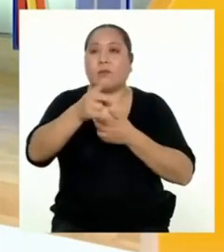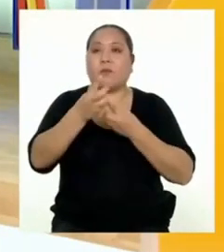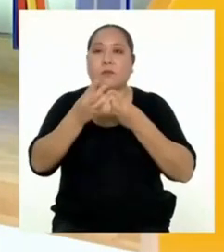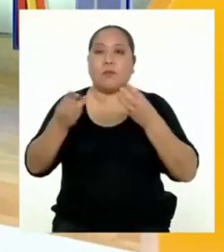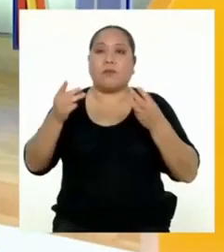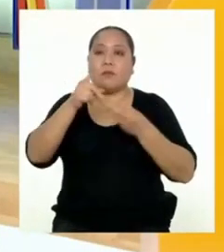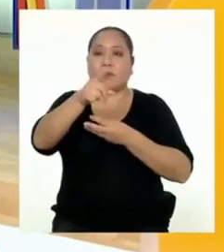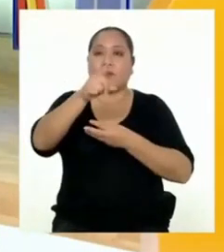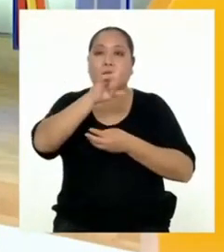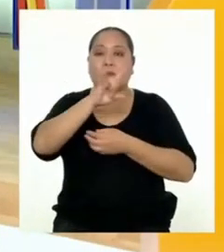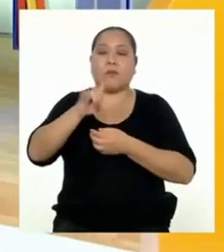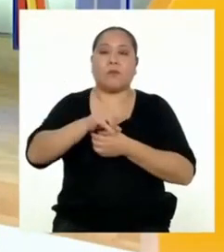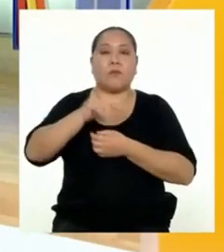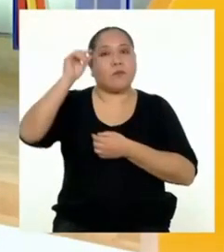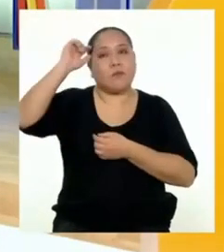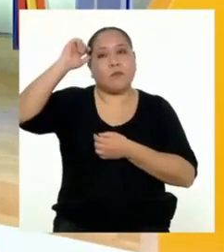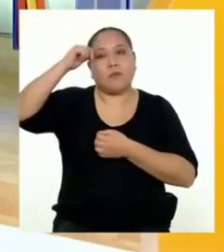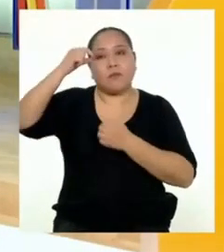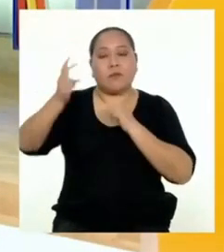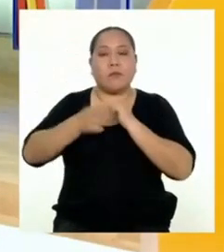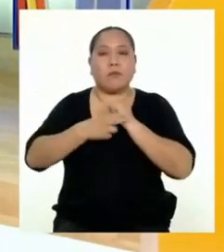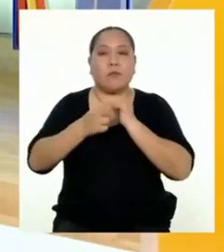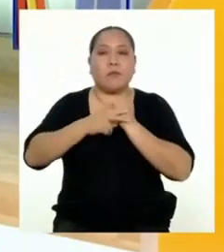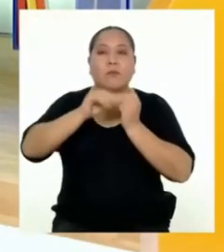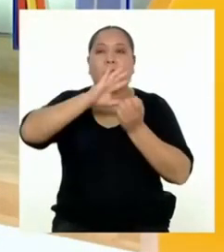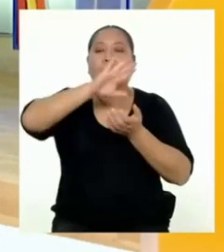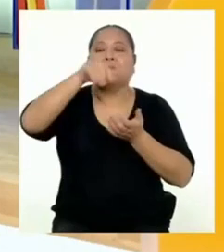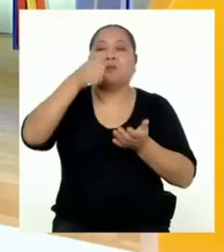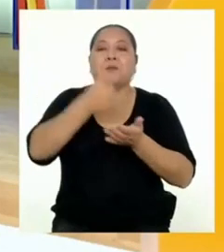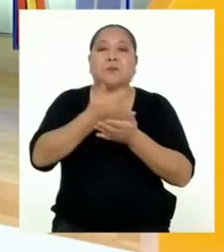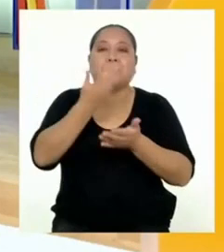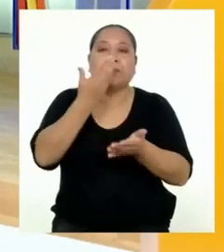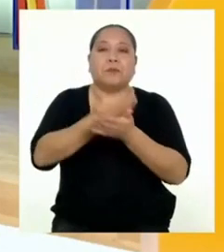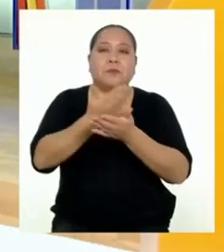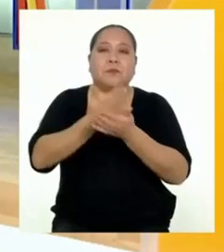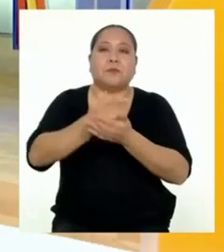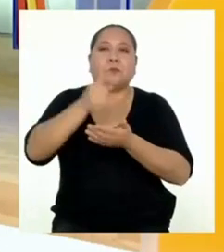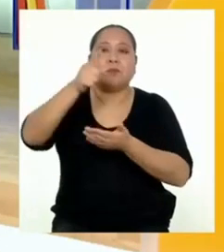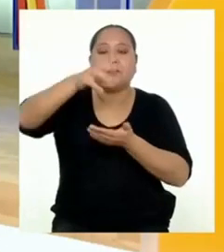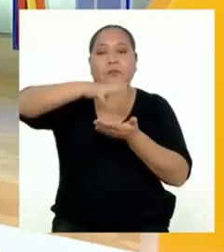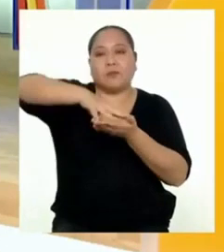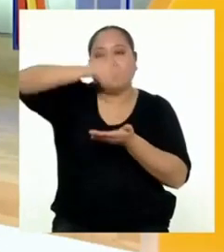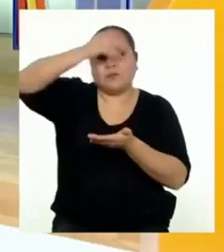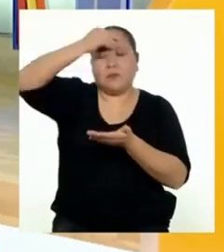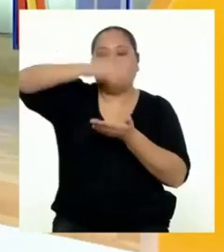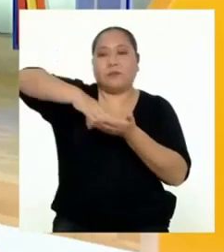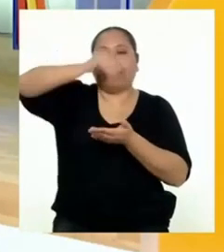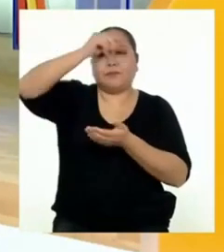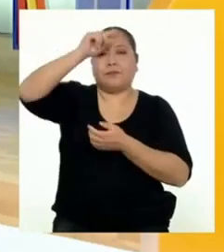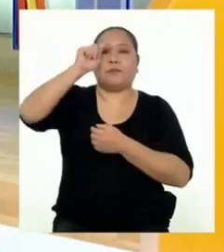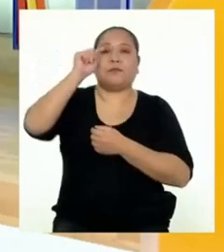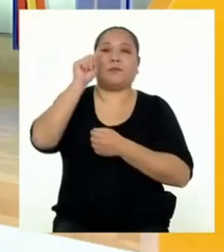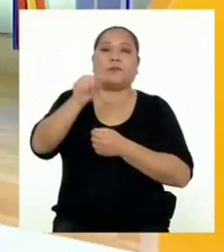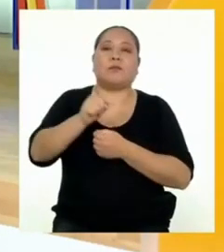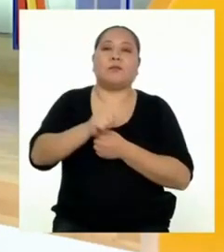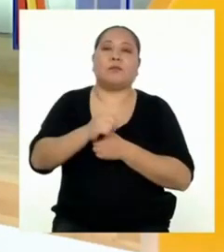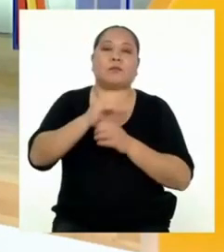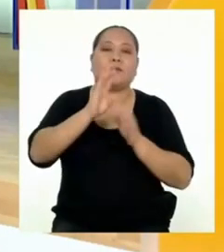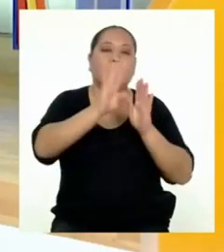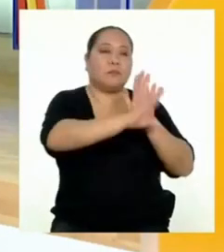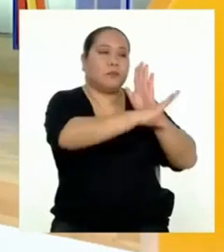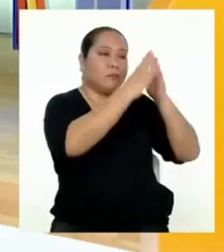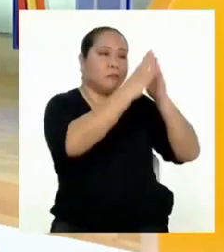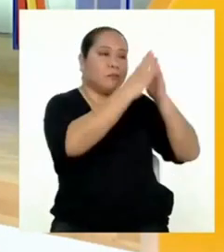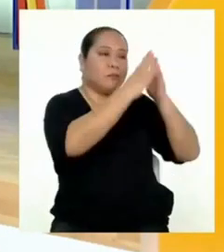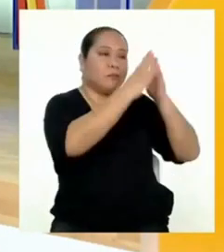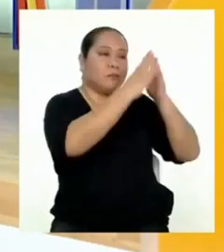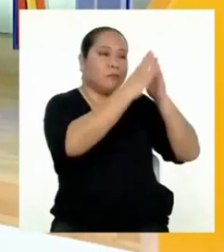que cuentes. Y recuerda guardar todas las evidencias de tu aprendizaje para tu periódico mural.